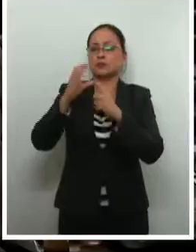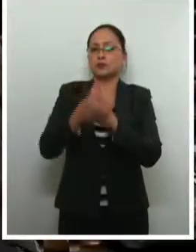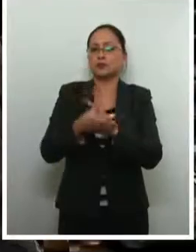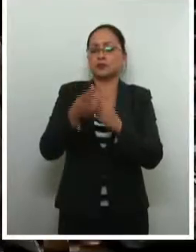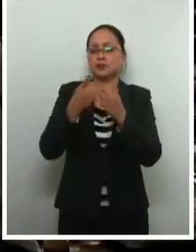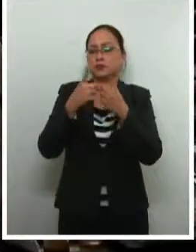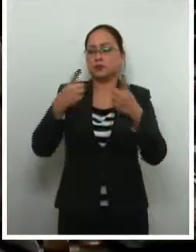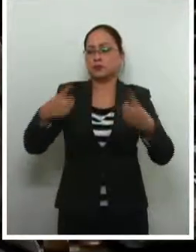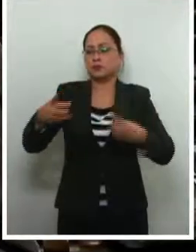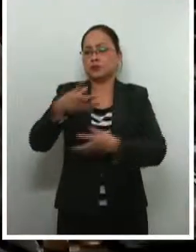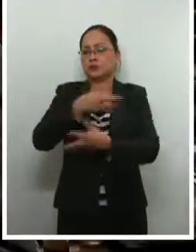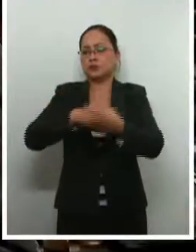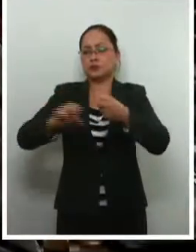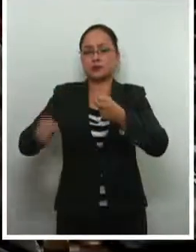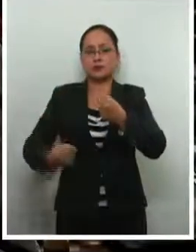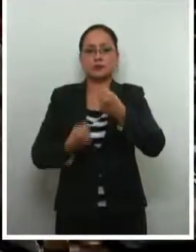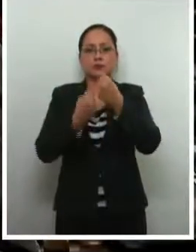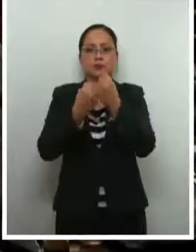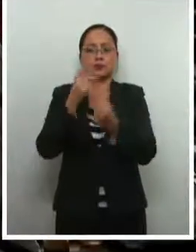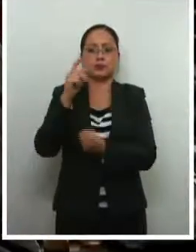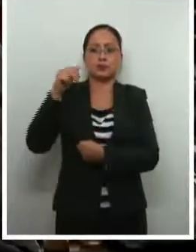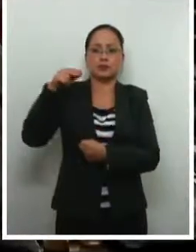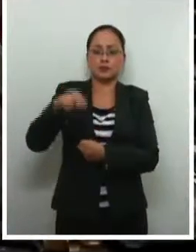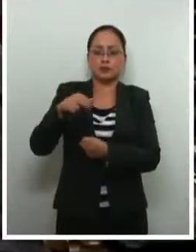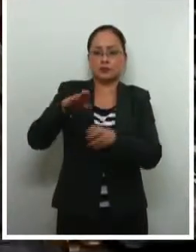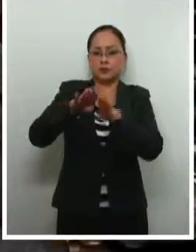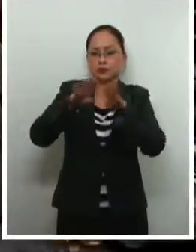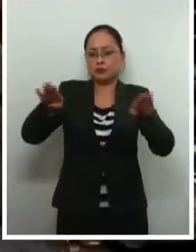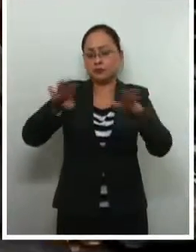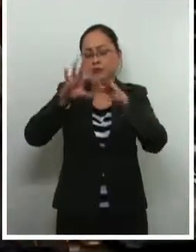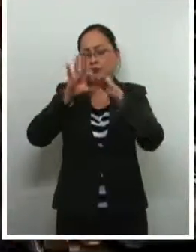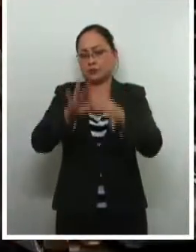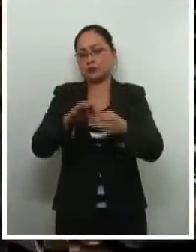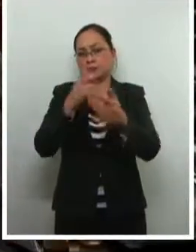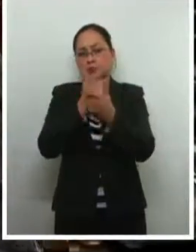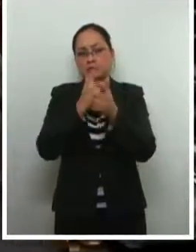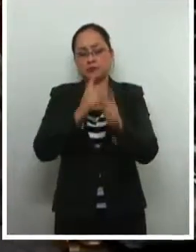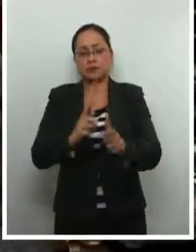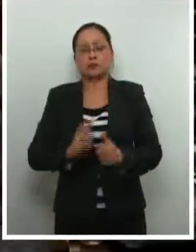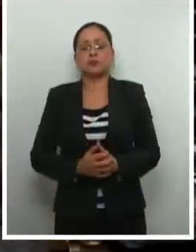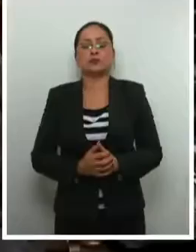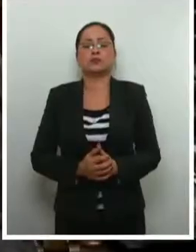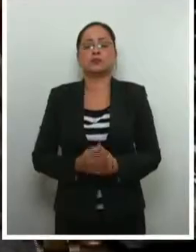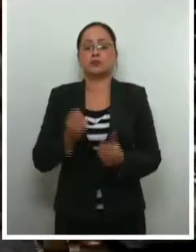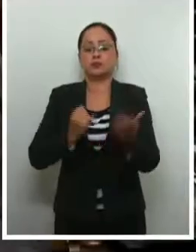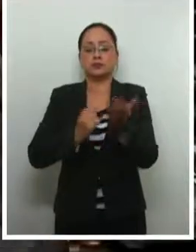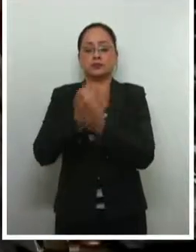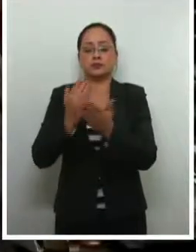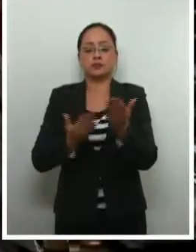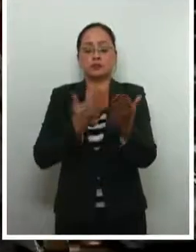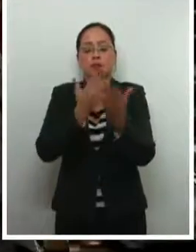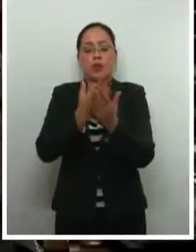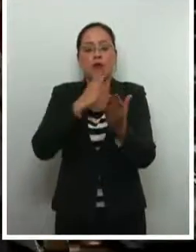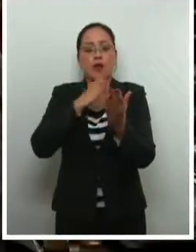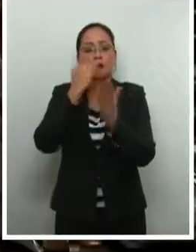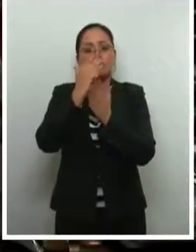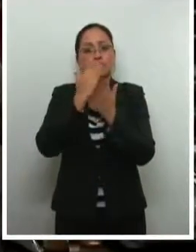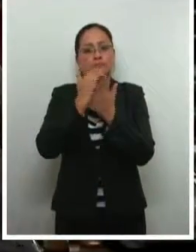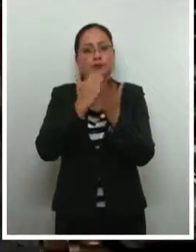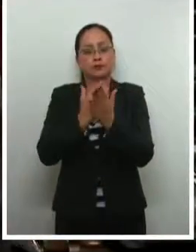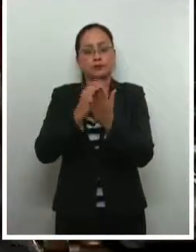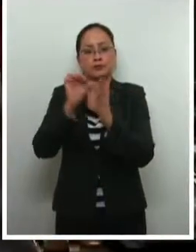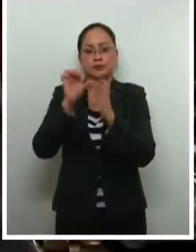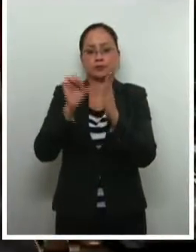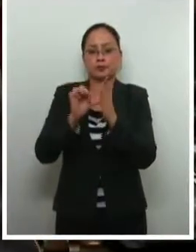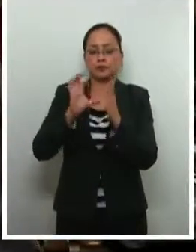Desarrollo Sostenible y Planeación Democrática. El dictamen contiene diversos artículos, ya se